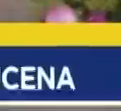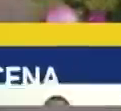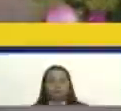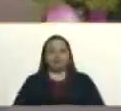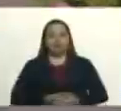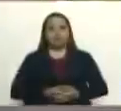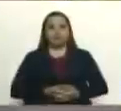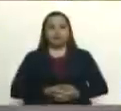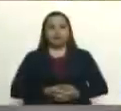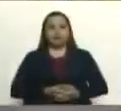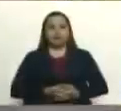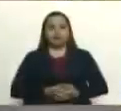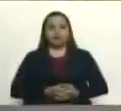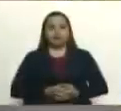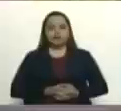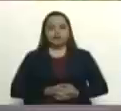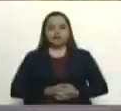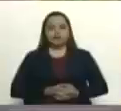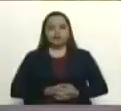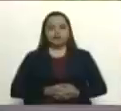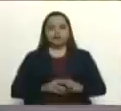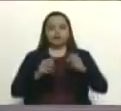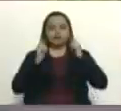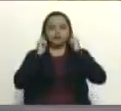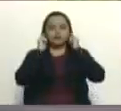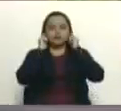familiares de nuestra querida Tibisay,